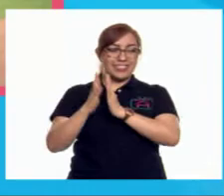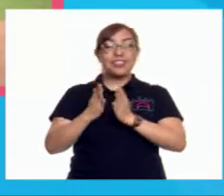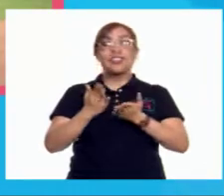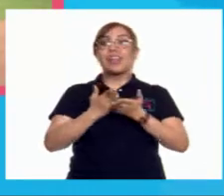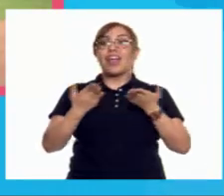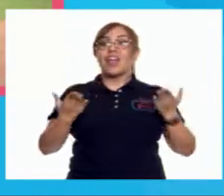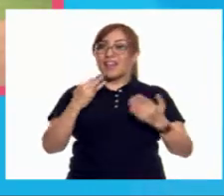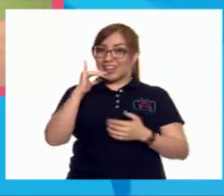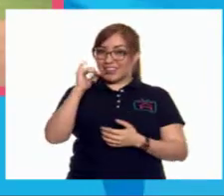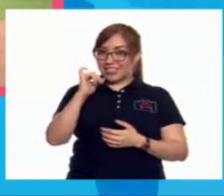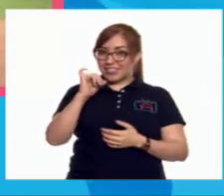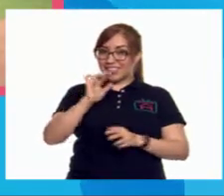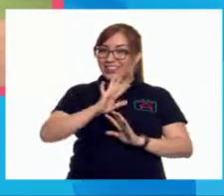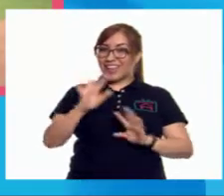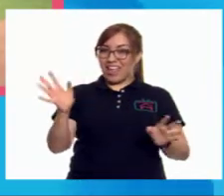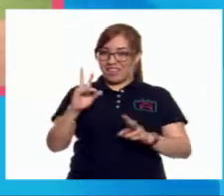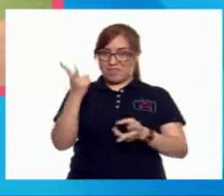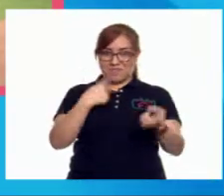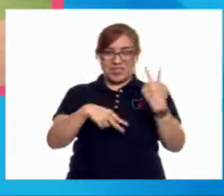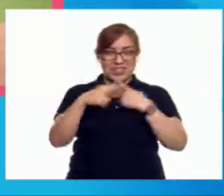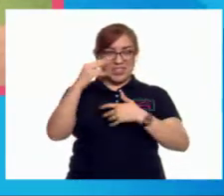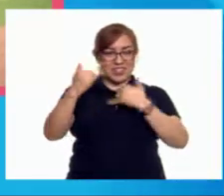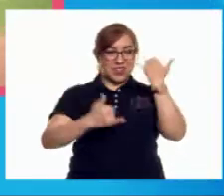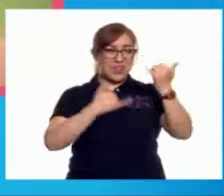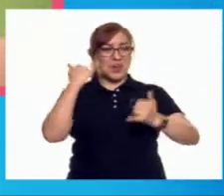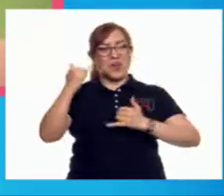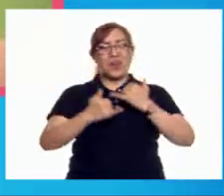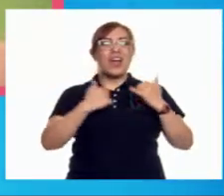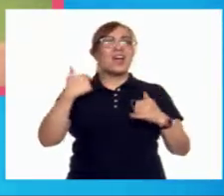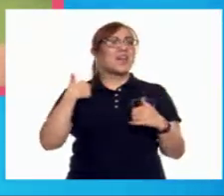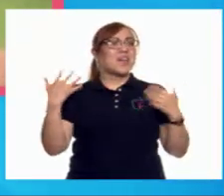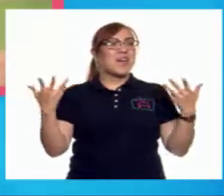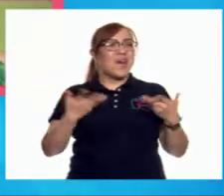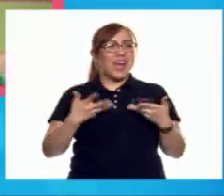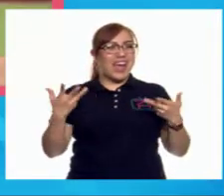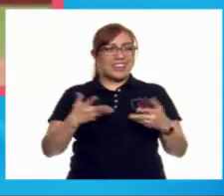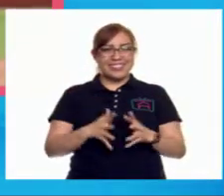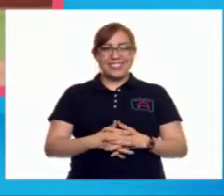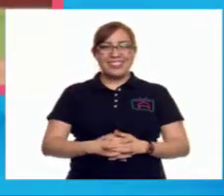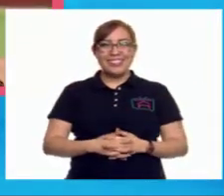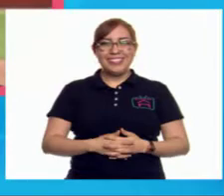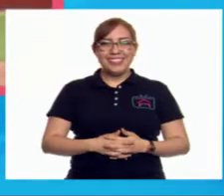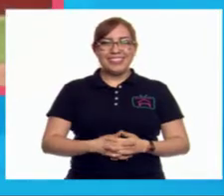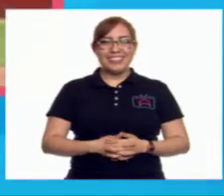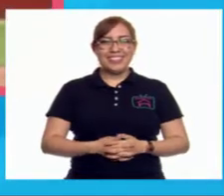¡Aquí viene la pichada! ¡Lo voy a intentar, Lucy!